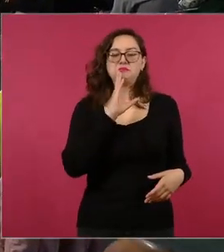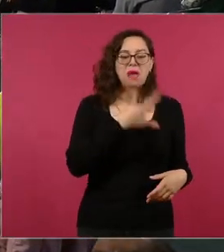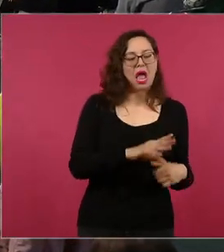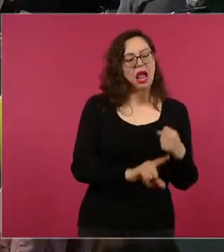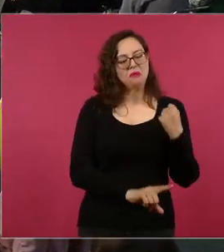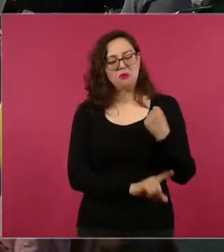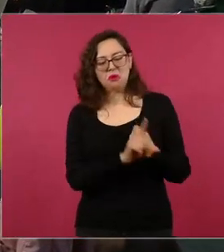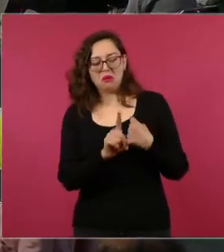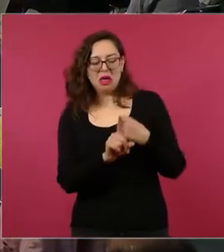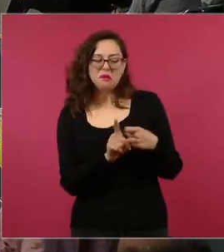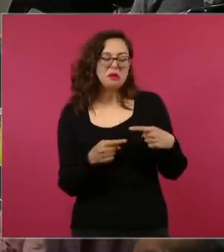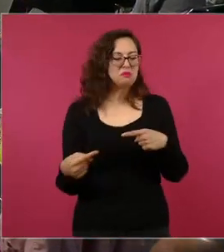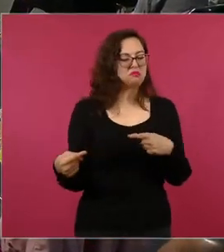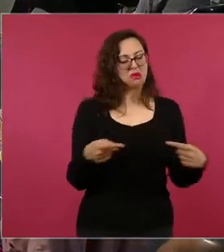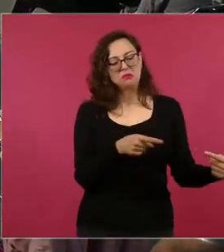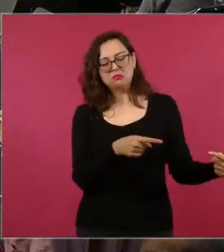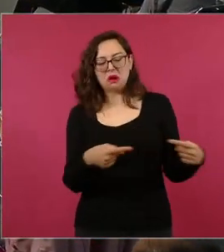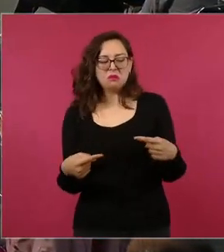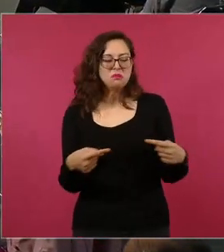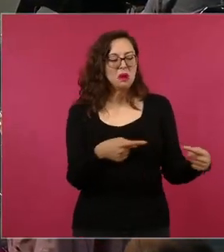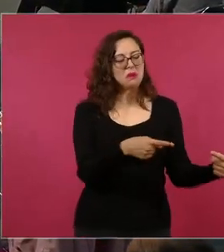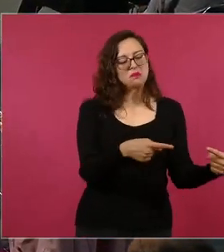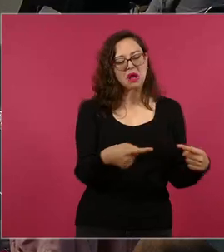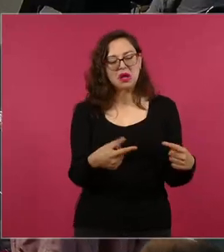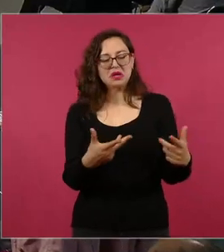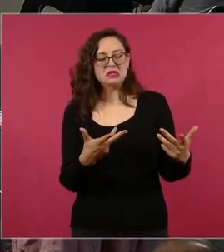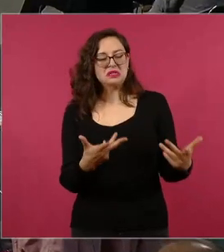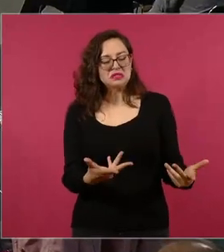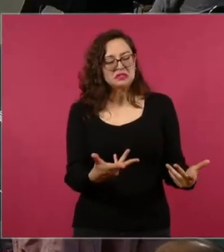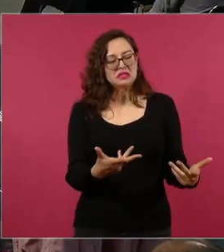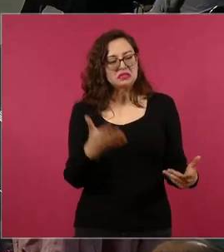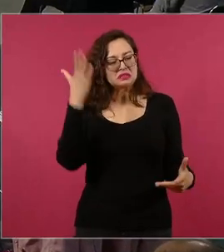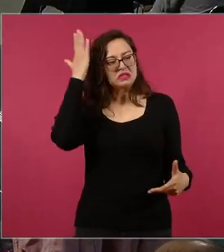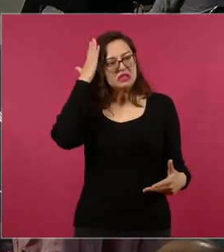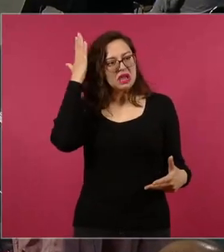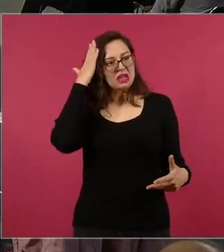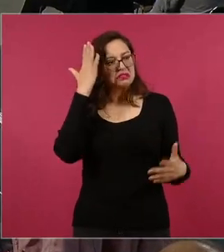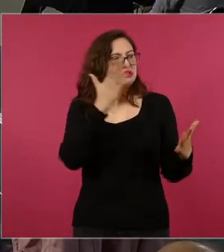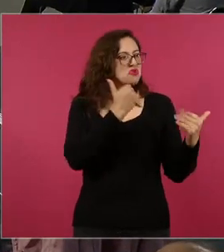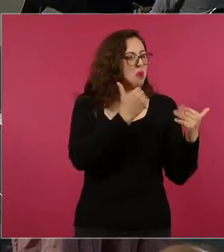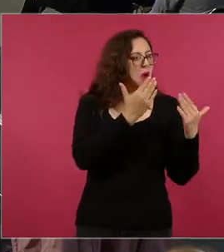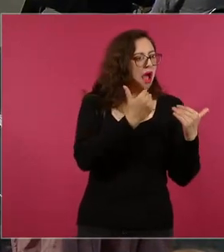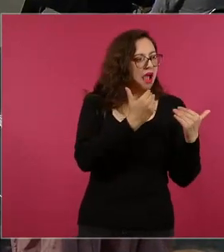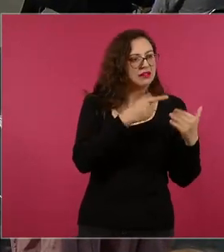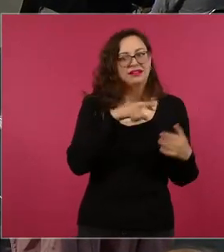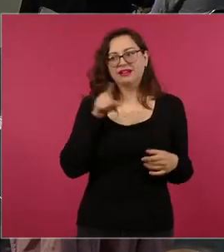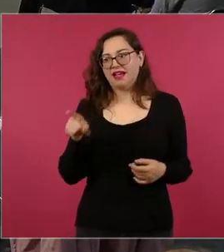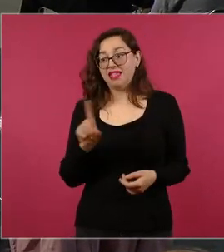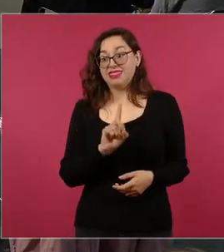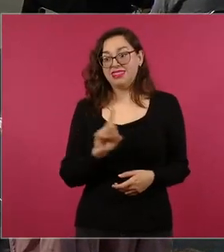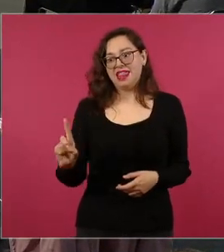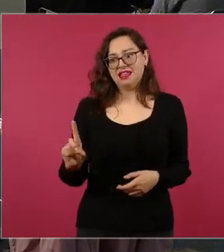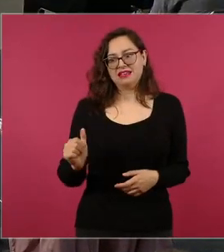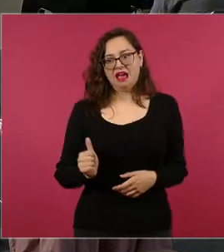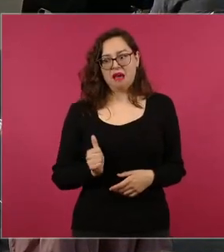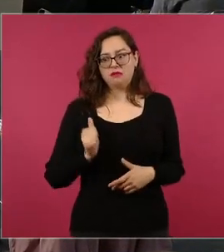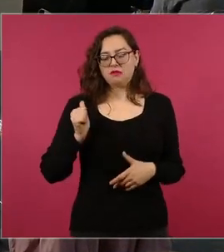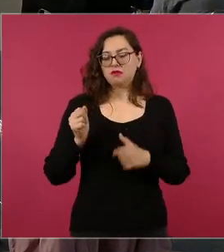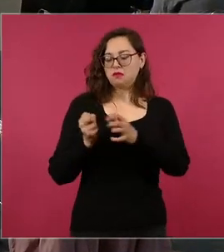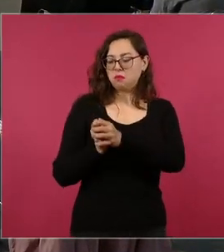sobre todo en su capacidad de dirección, en sus cuadros dirigentes,